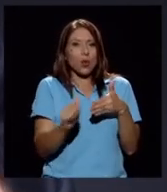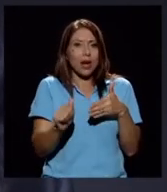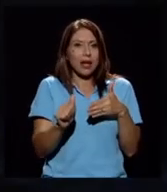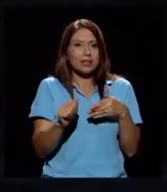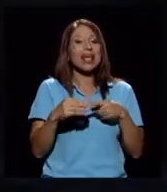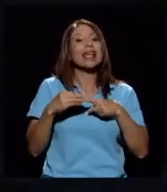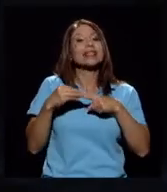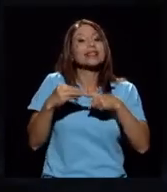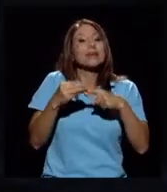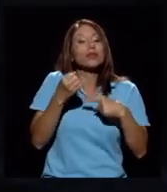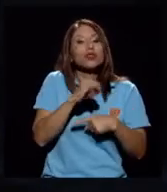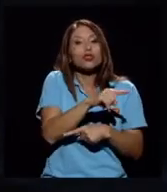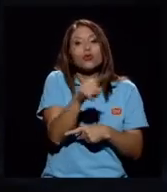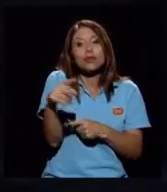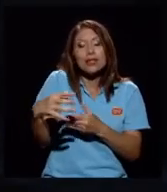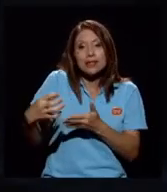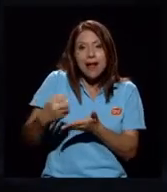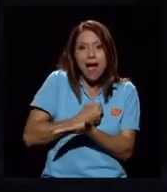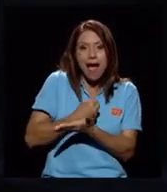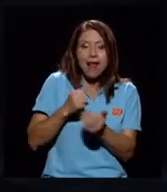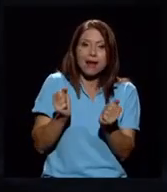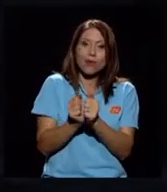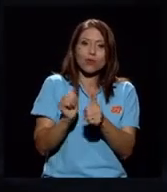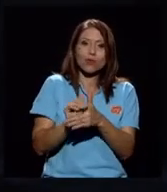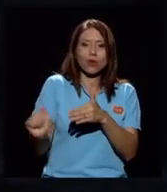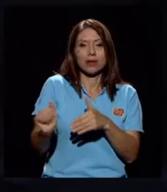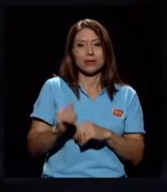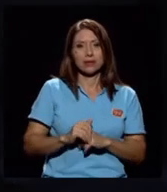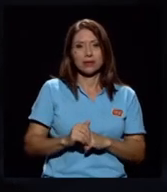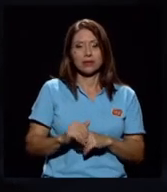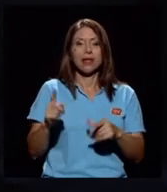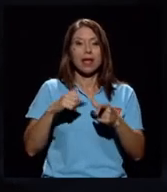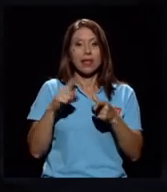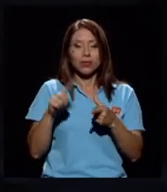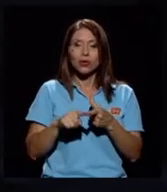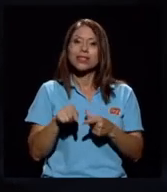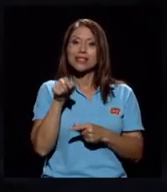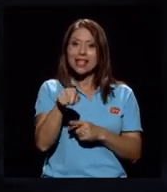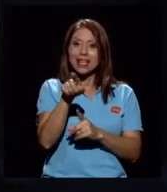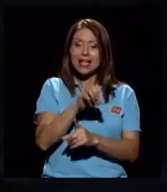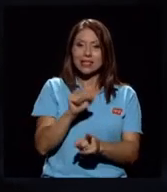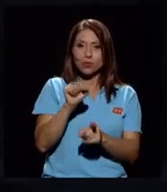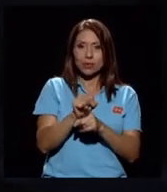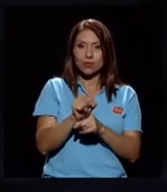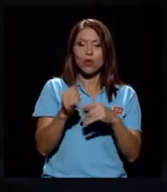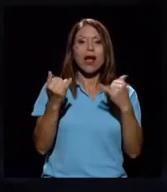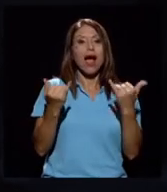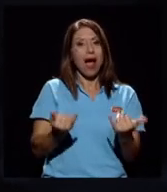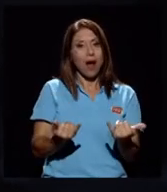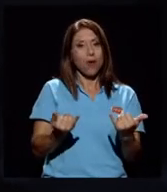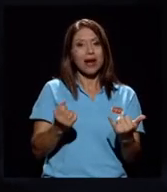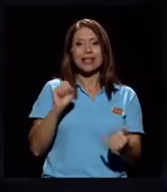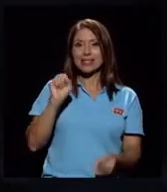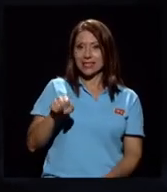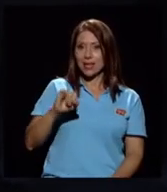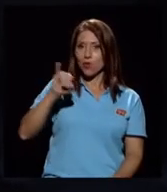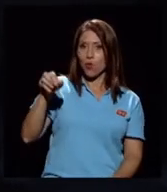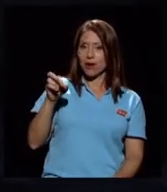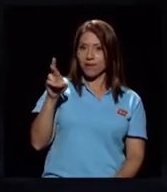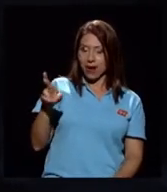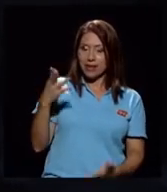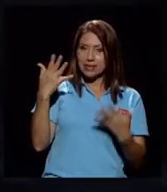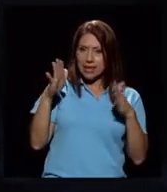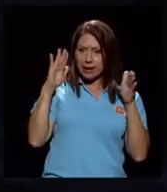perciban ingresos en esa en esa moneda entonces esa es la situación ahora así cuando file aterricemos